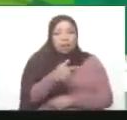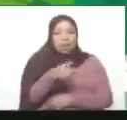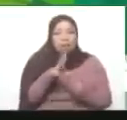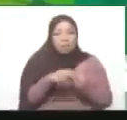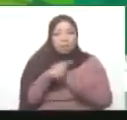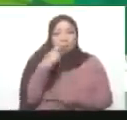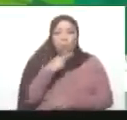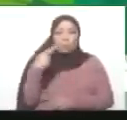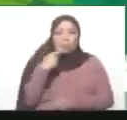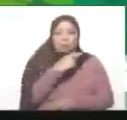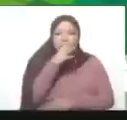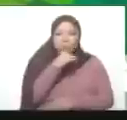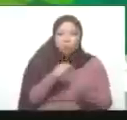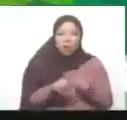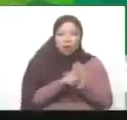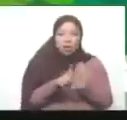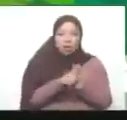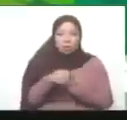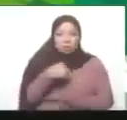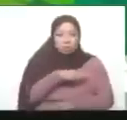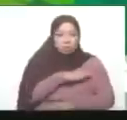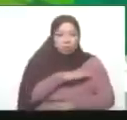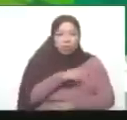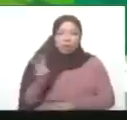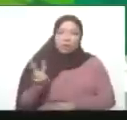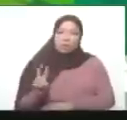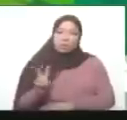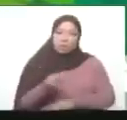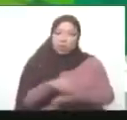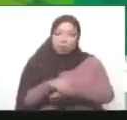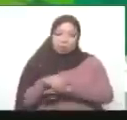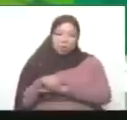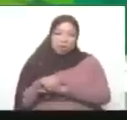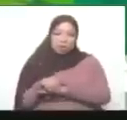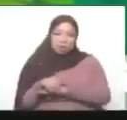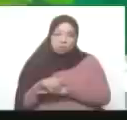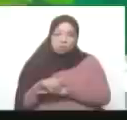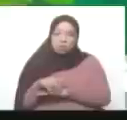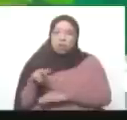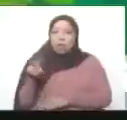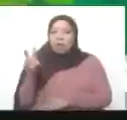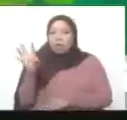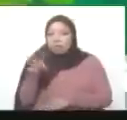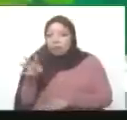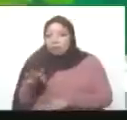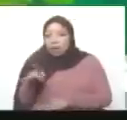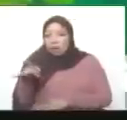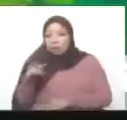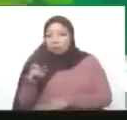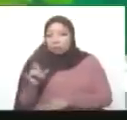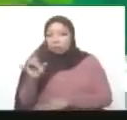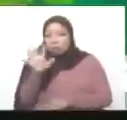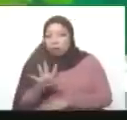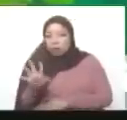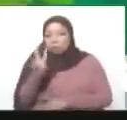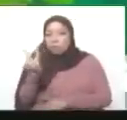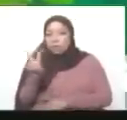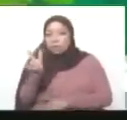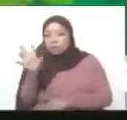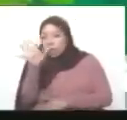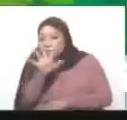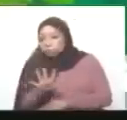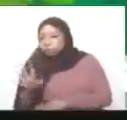ocupación ilegal de nuestro territorio en nuestra Guyana y como producto de esa controversia